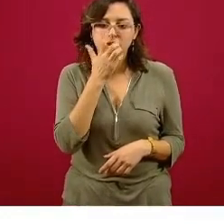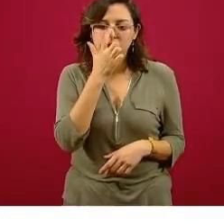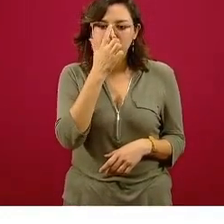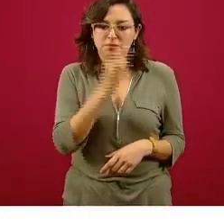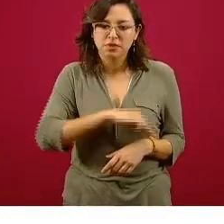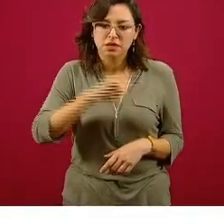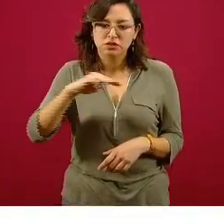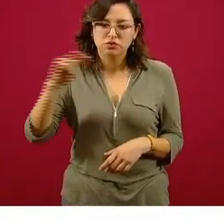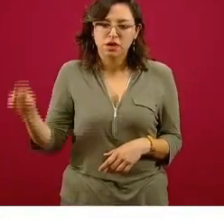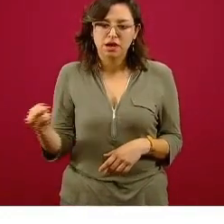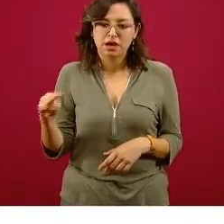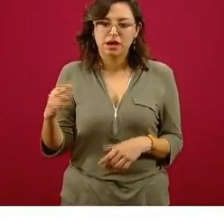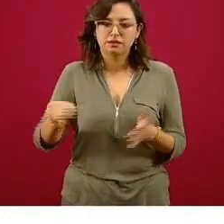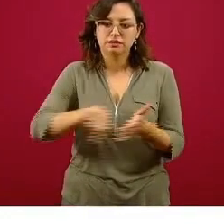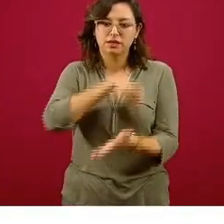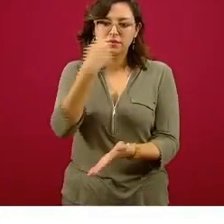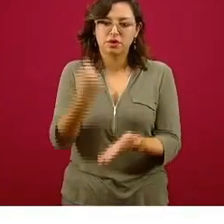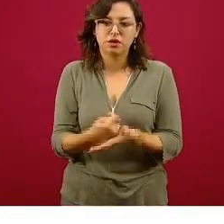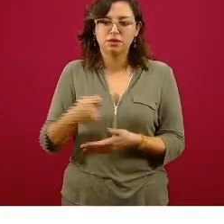Yucatán. Muchísimas gracias.